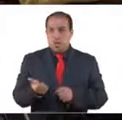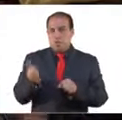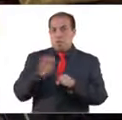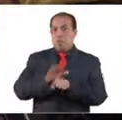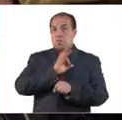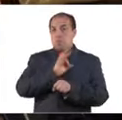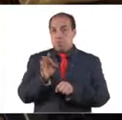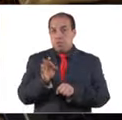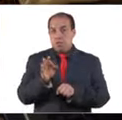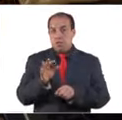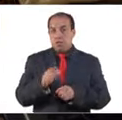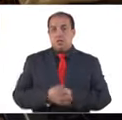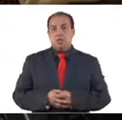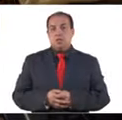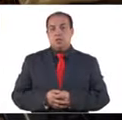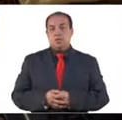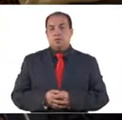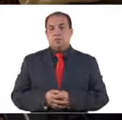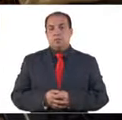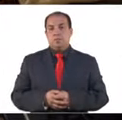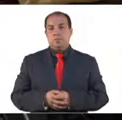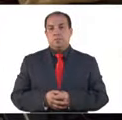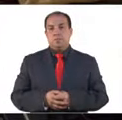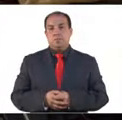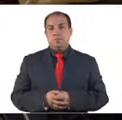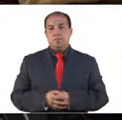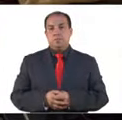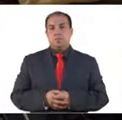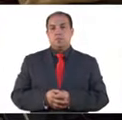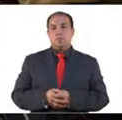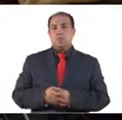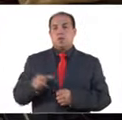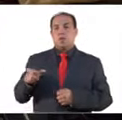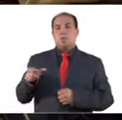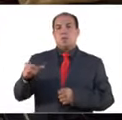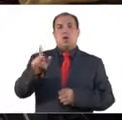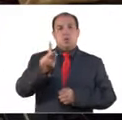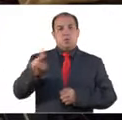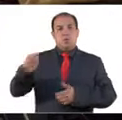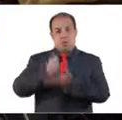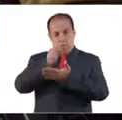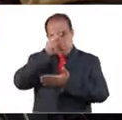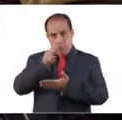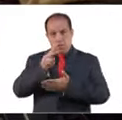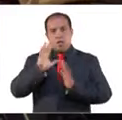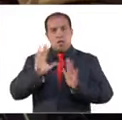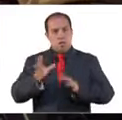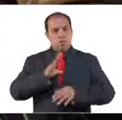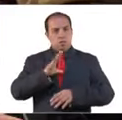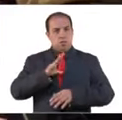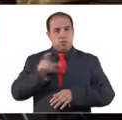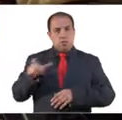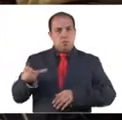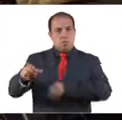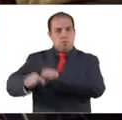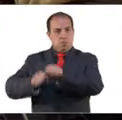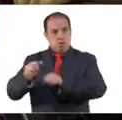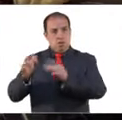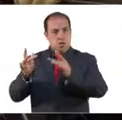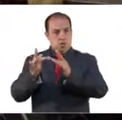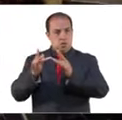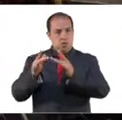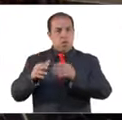cerrar, ya decía la jefa de gobierno, en la periferia del lado del poniente de la Ciudad de México ya hay una que conecta casi con